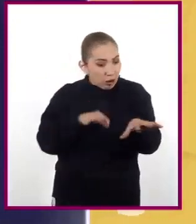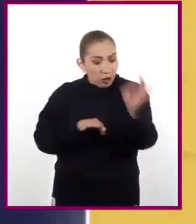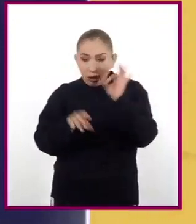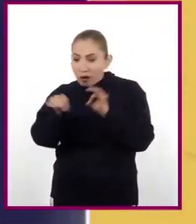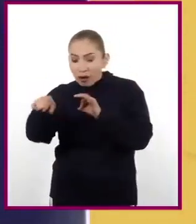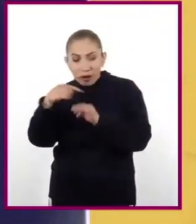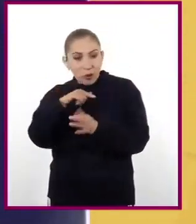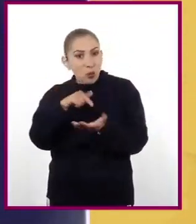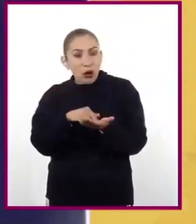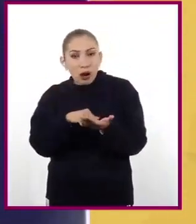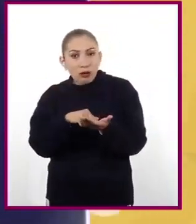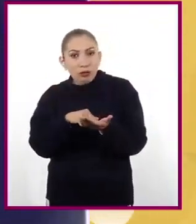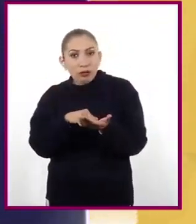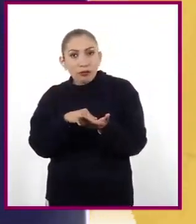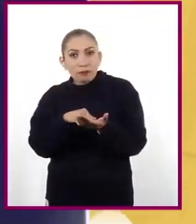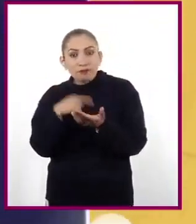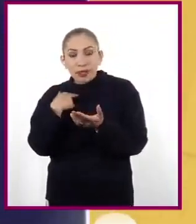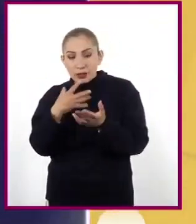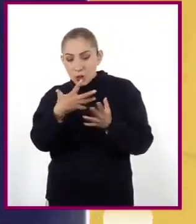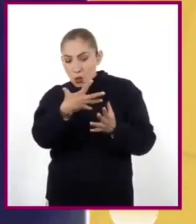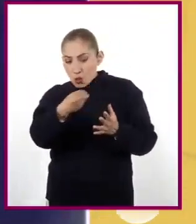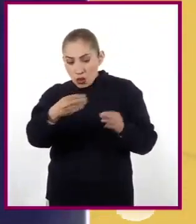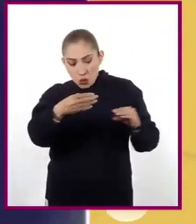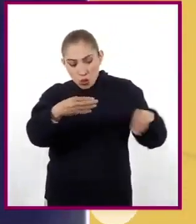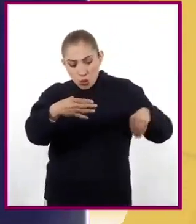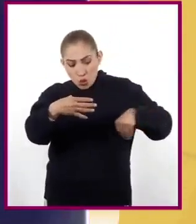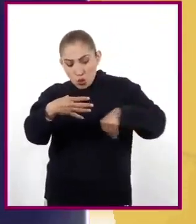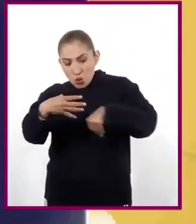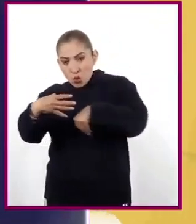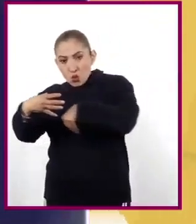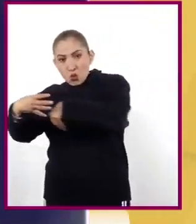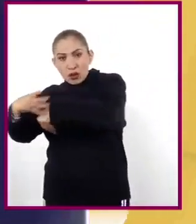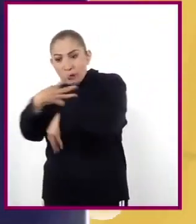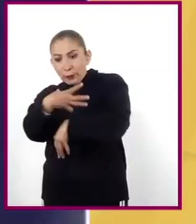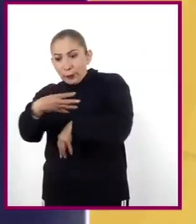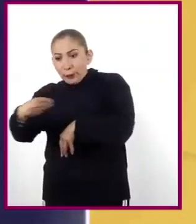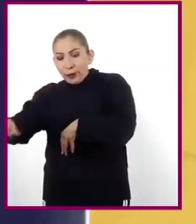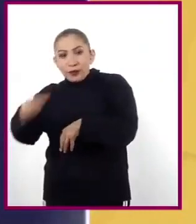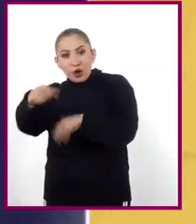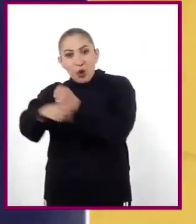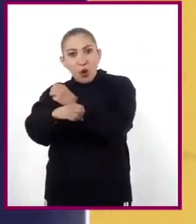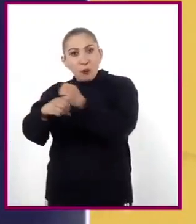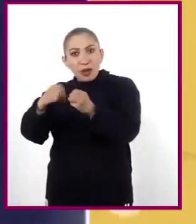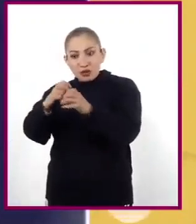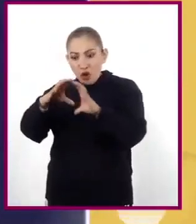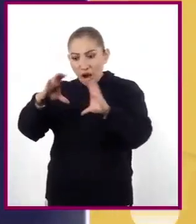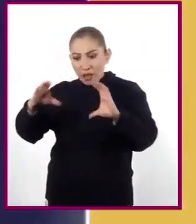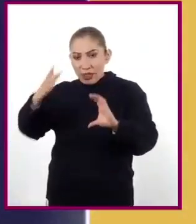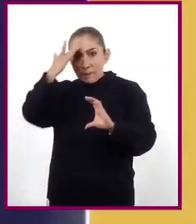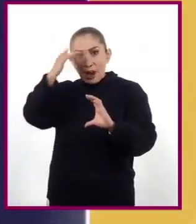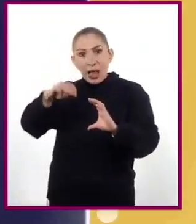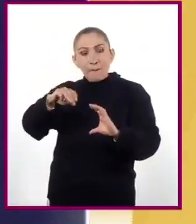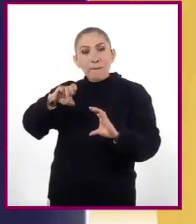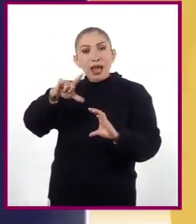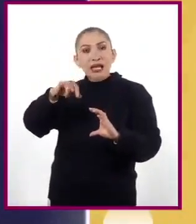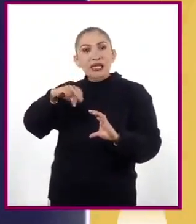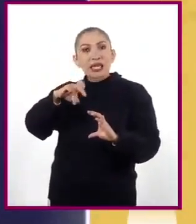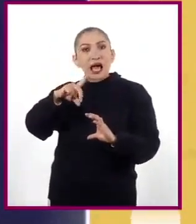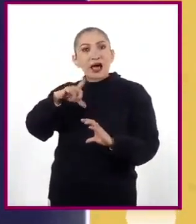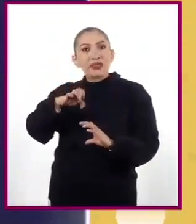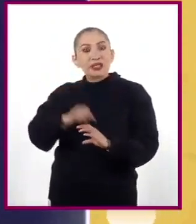se les había buscado y se arrastraban en desbandada turbulenta detrás de los fierros mágicos de